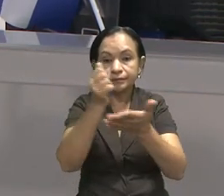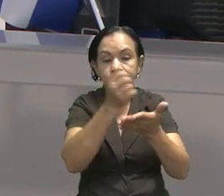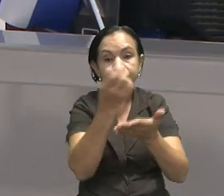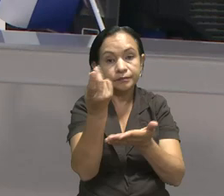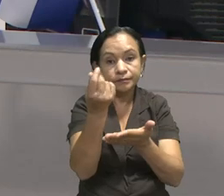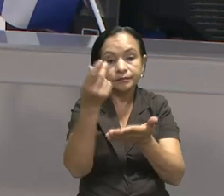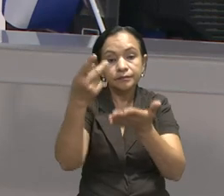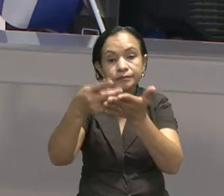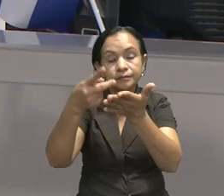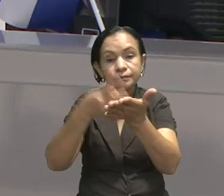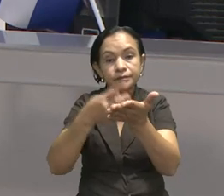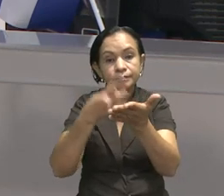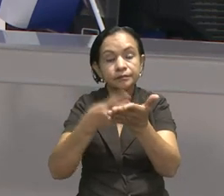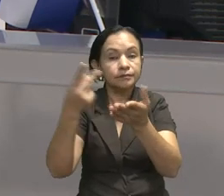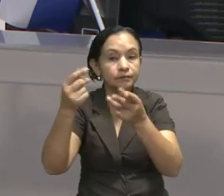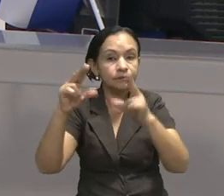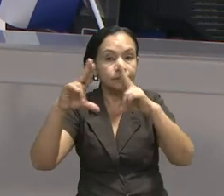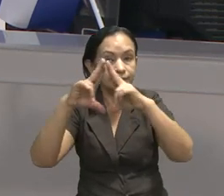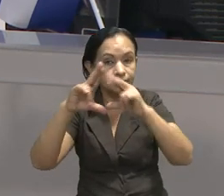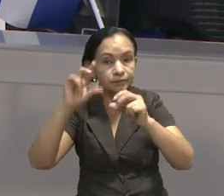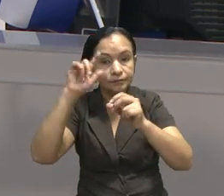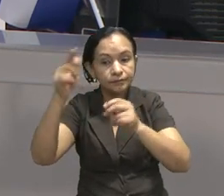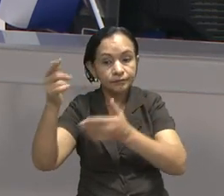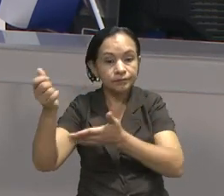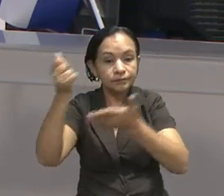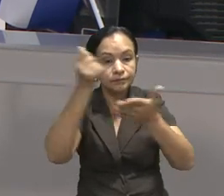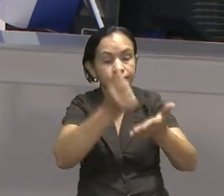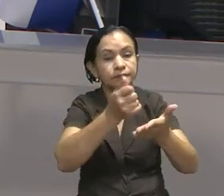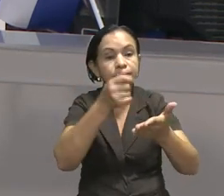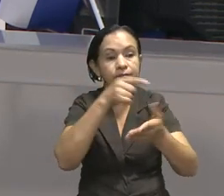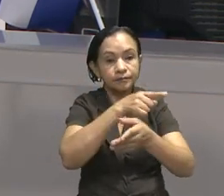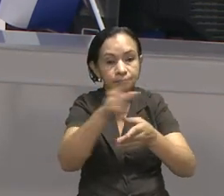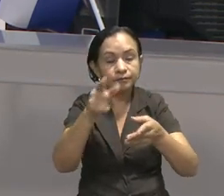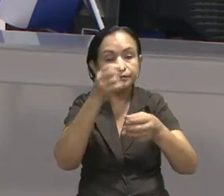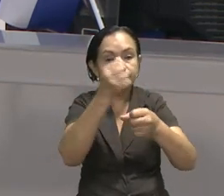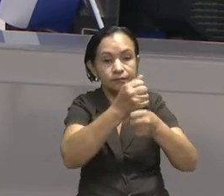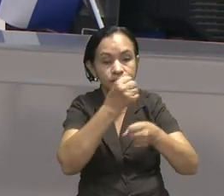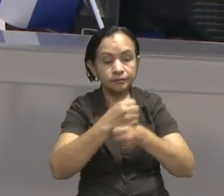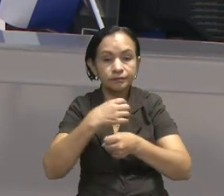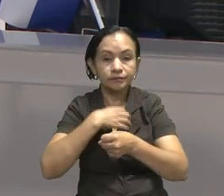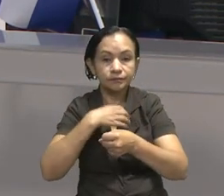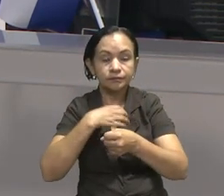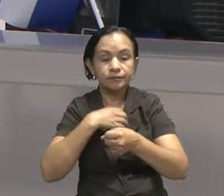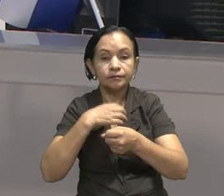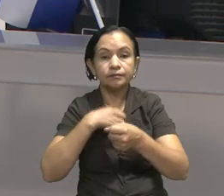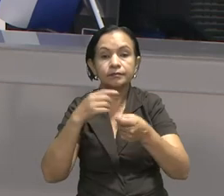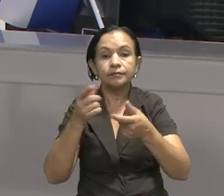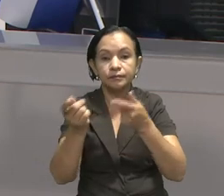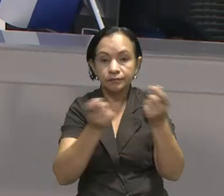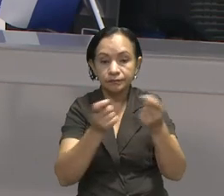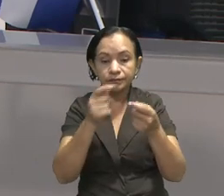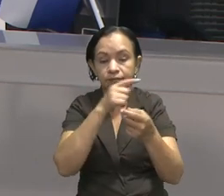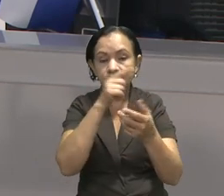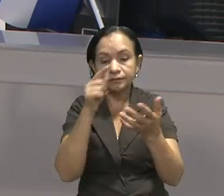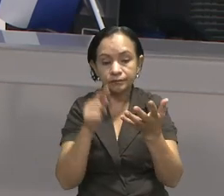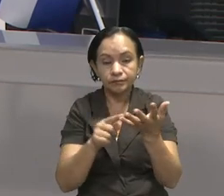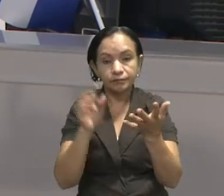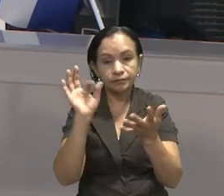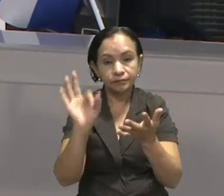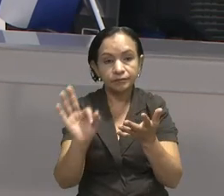asigne el presupuesto general de la República para el cumplimiento de sus funciones y atribuciones regulatorias.